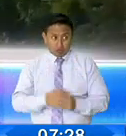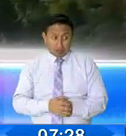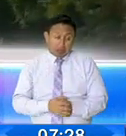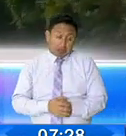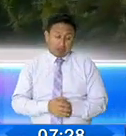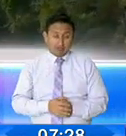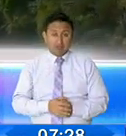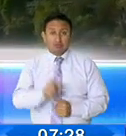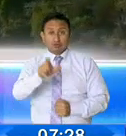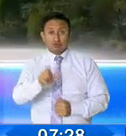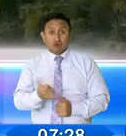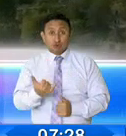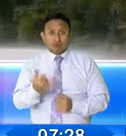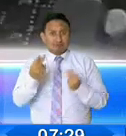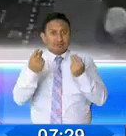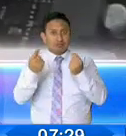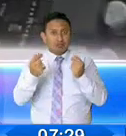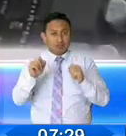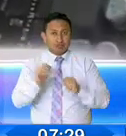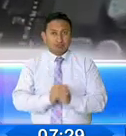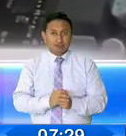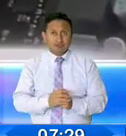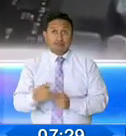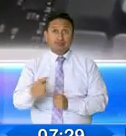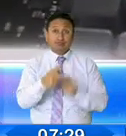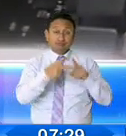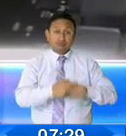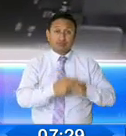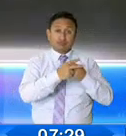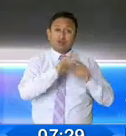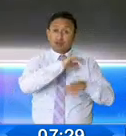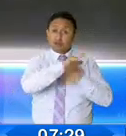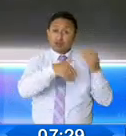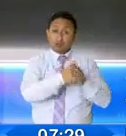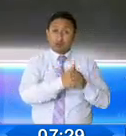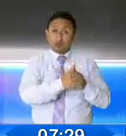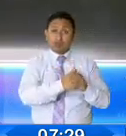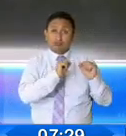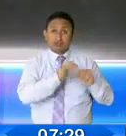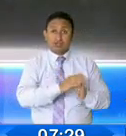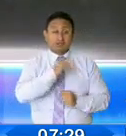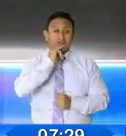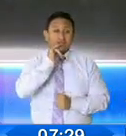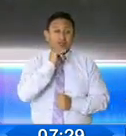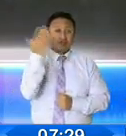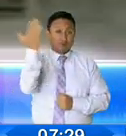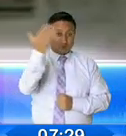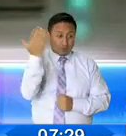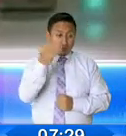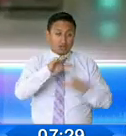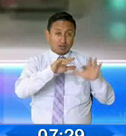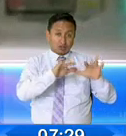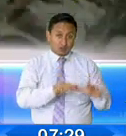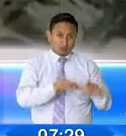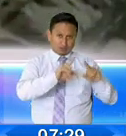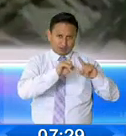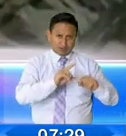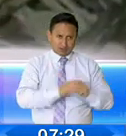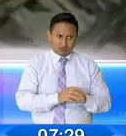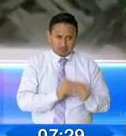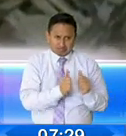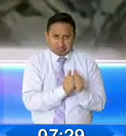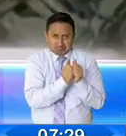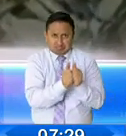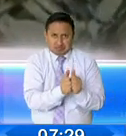salvar nuestro planeta. Desde su invención, los aparatos electrónicos o electrodomésticos nos han acompañado en nuestras vidas y